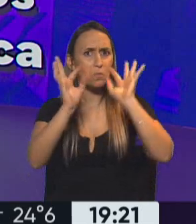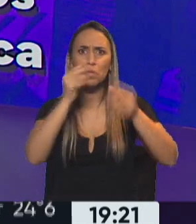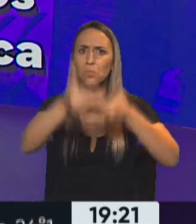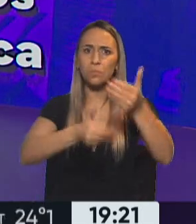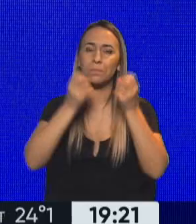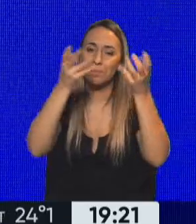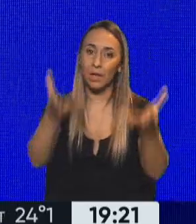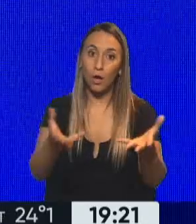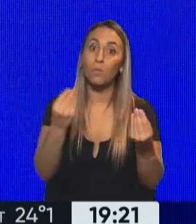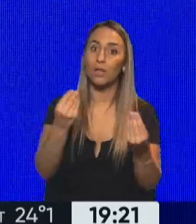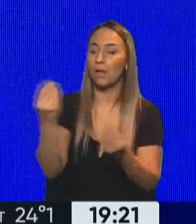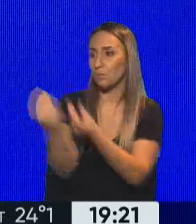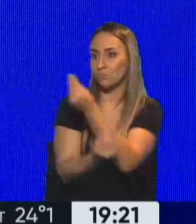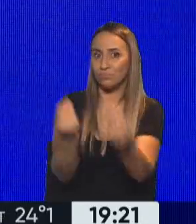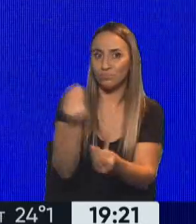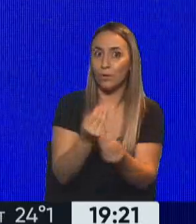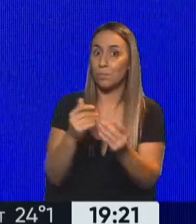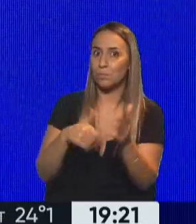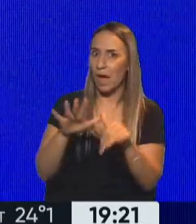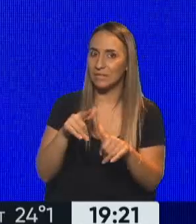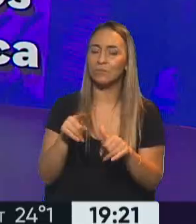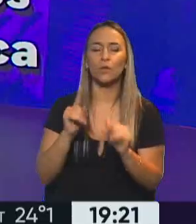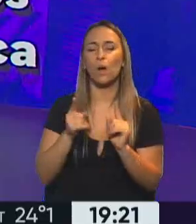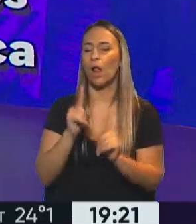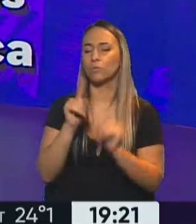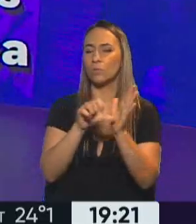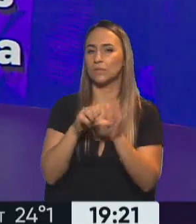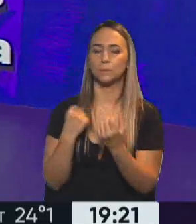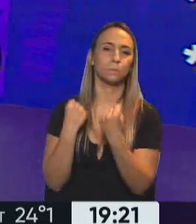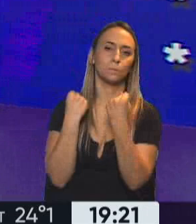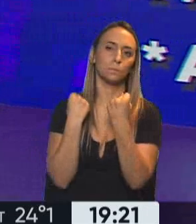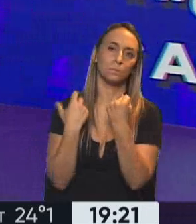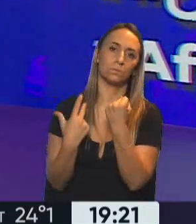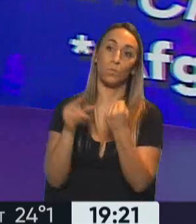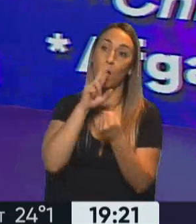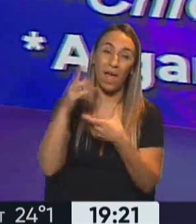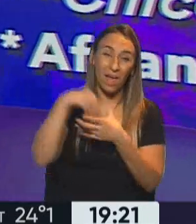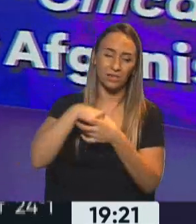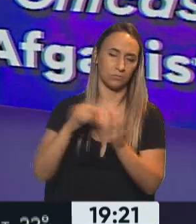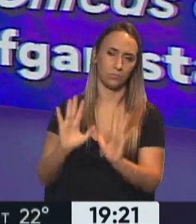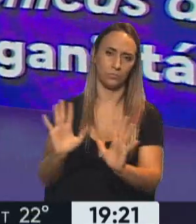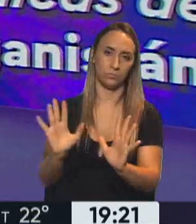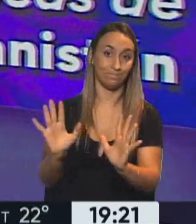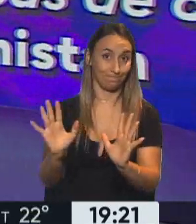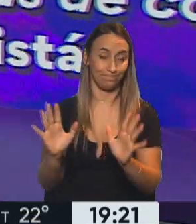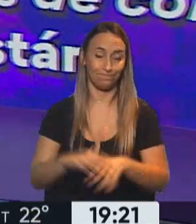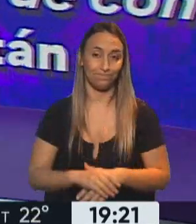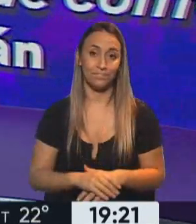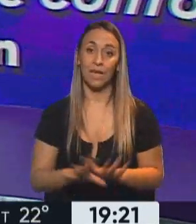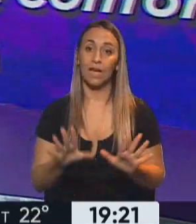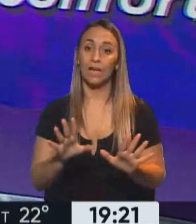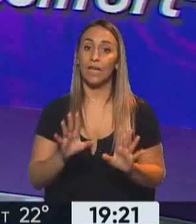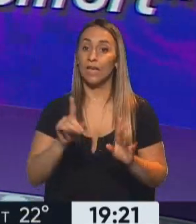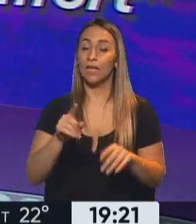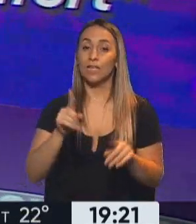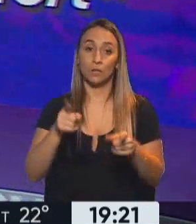con el cupo, sigue siendo todavía... Es resistida, es muy resistida. Así es, Feli, muy poco. Y después, en este contexto justamente